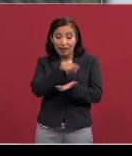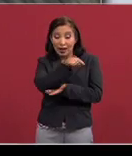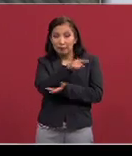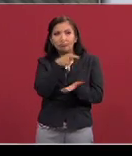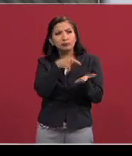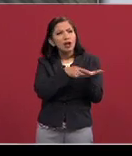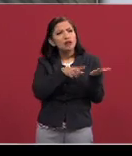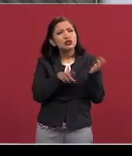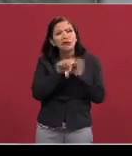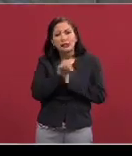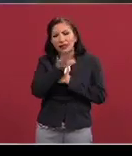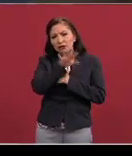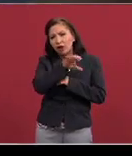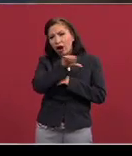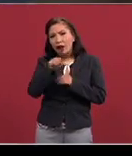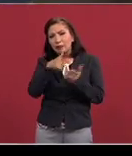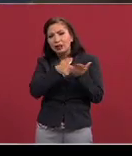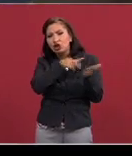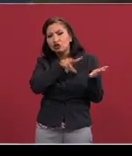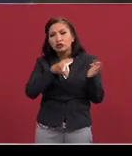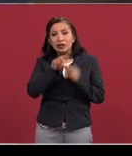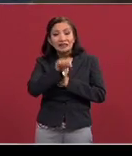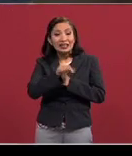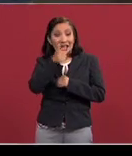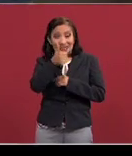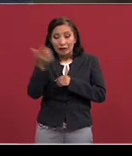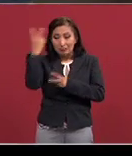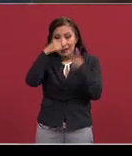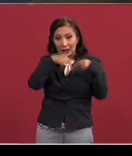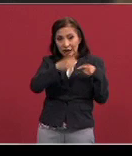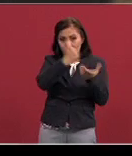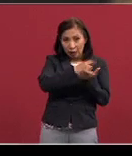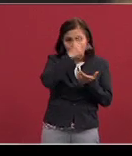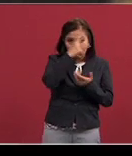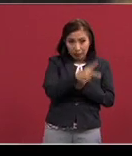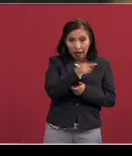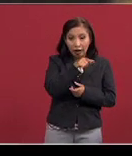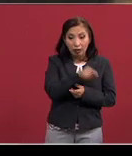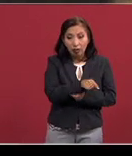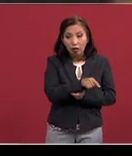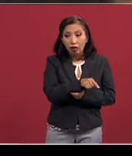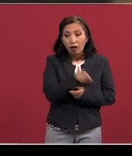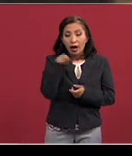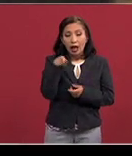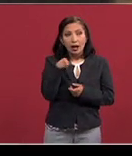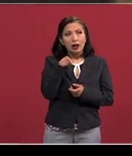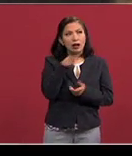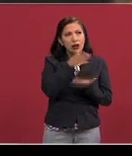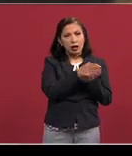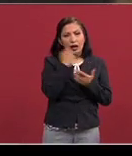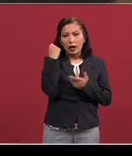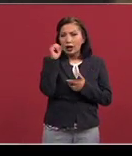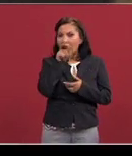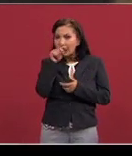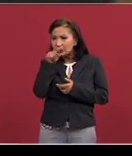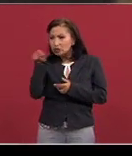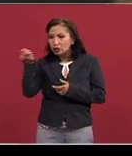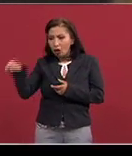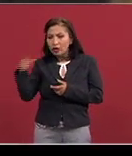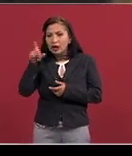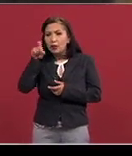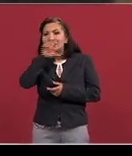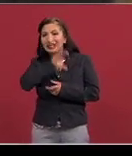Entre 1875 y 1896, que llega a la Ciudad de México, él está en Jalisco y